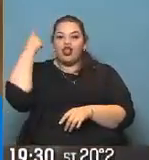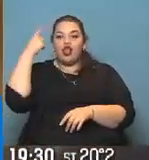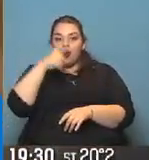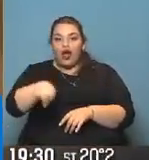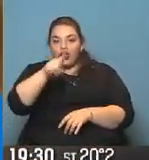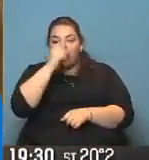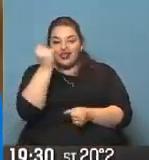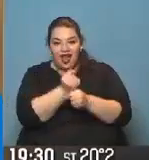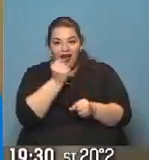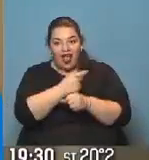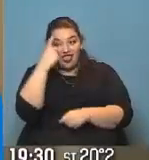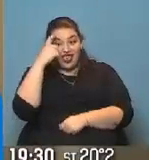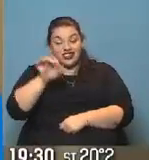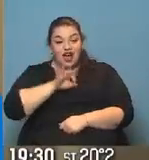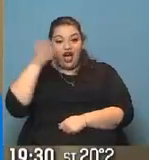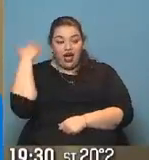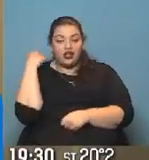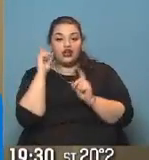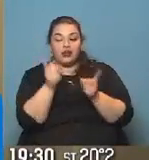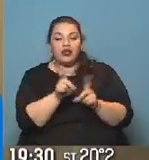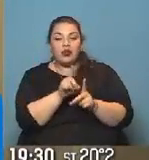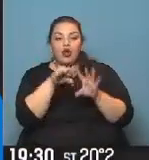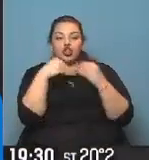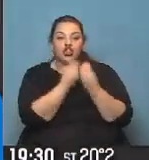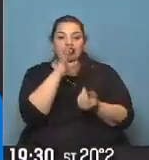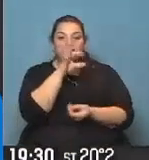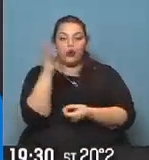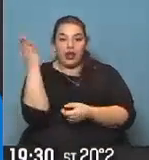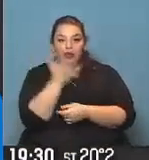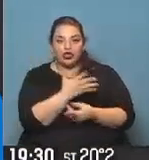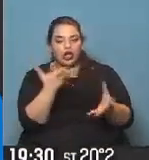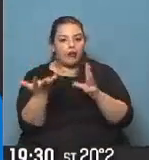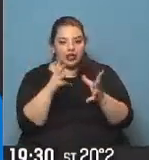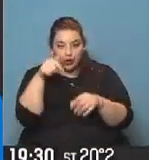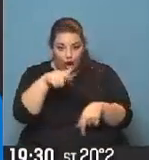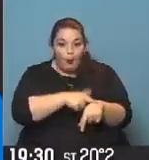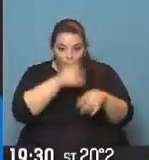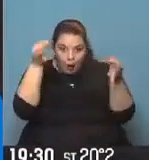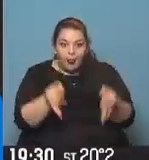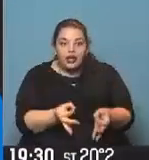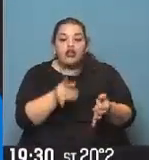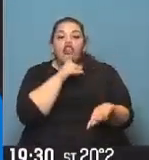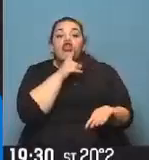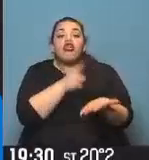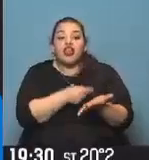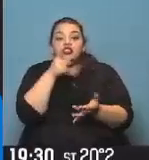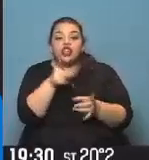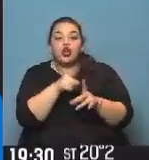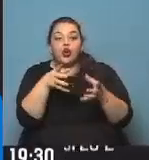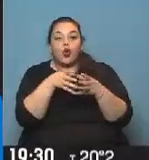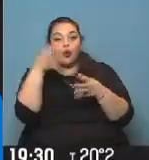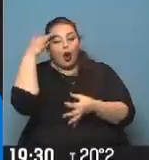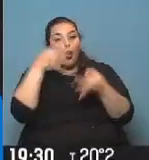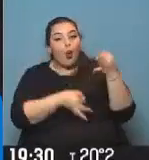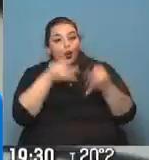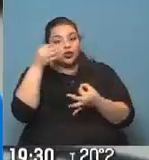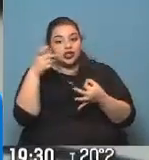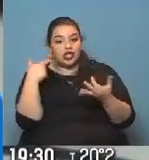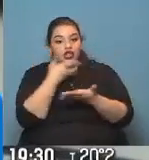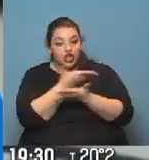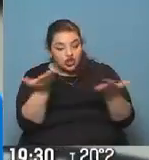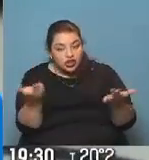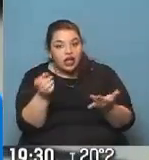de trabajo, que actualmente se ubica en un 50% promedio. La decisión de la Sala Segunda de la Cámara Federal de la Seguridad Social